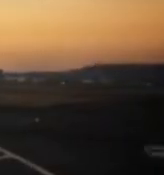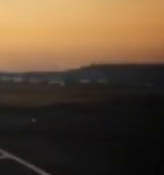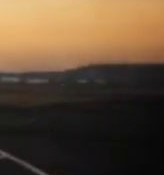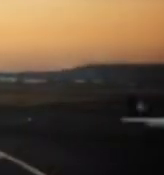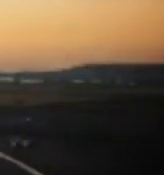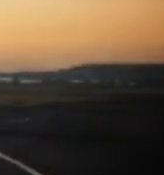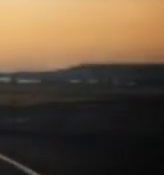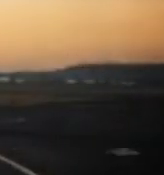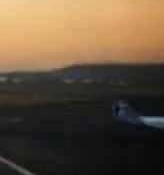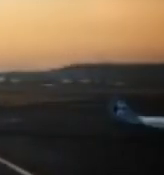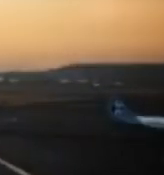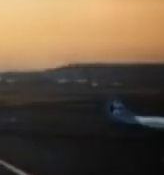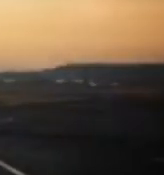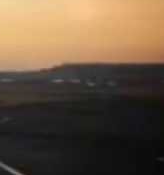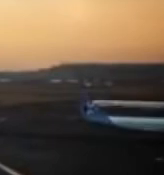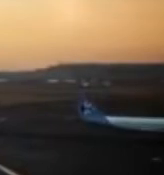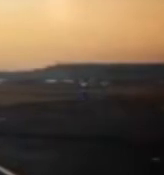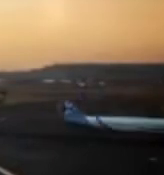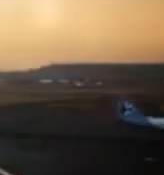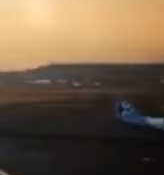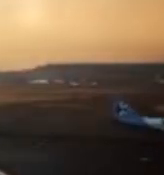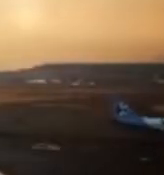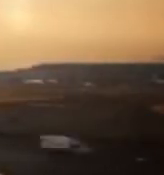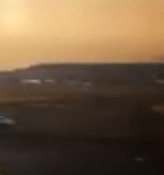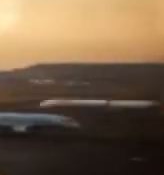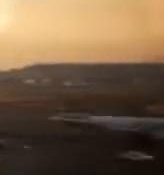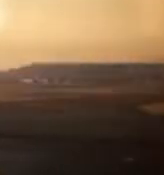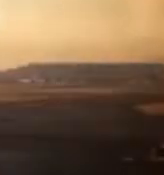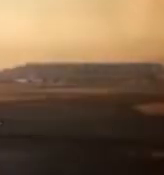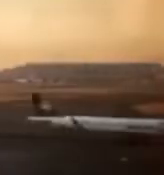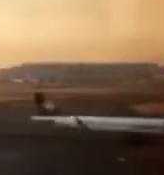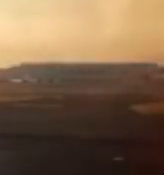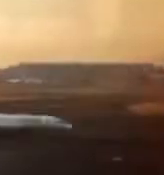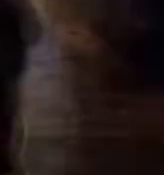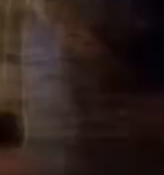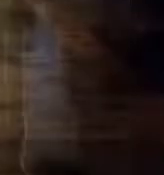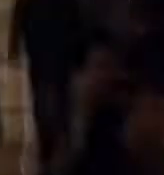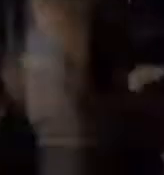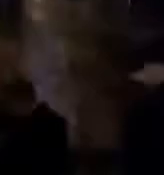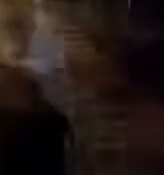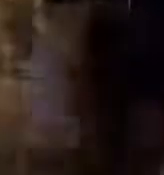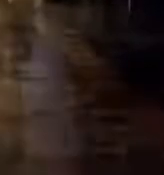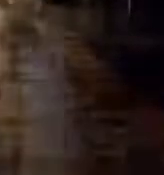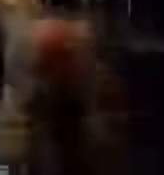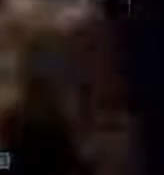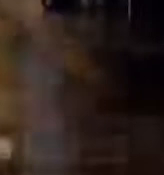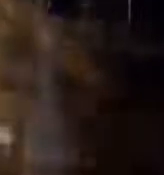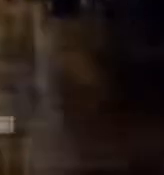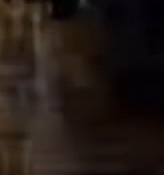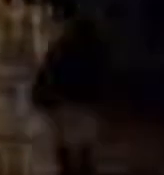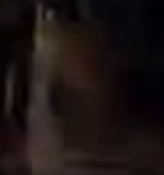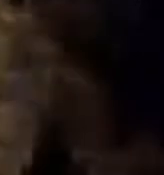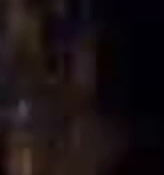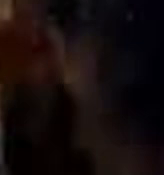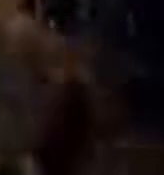del espacio aéreo de la zona centro se creó para las exigencias de 10 años atrás. El tránsito de pasajeros se ha